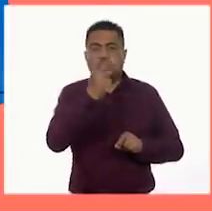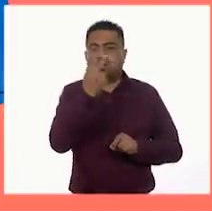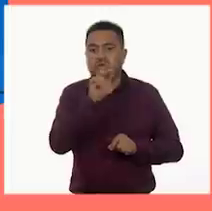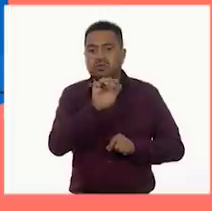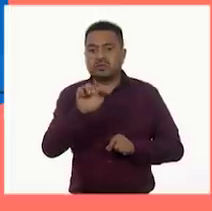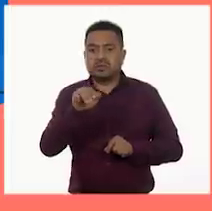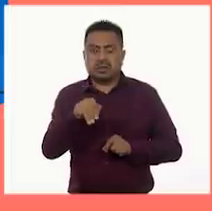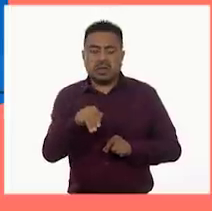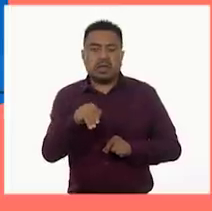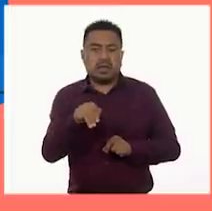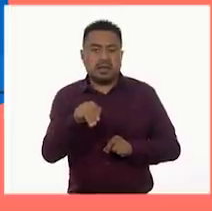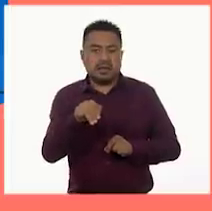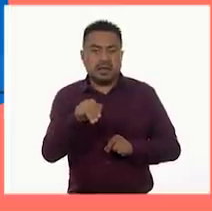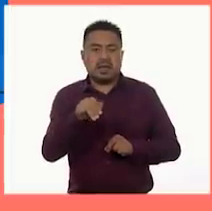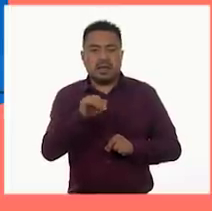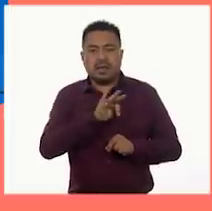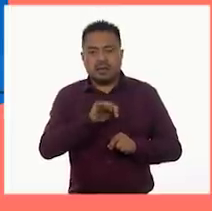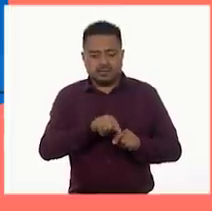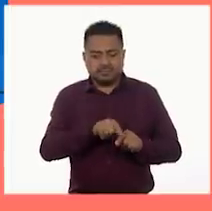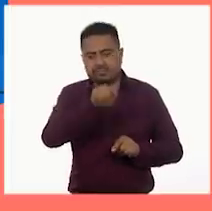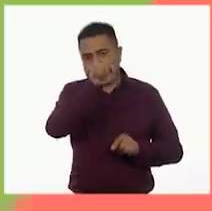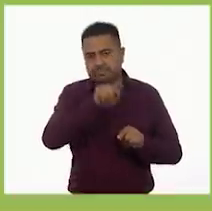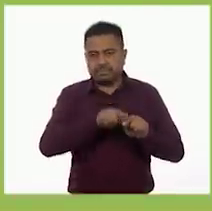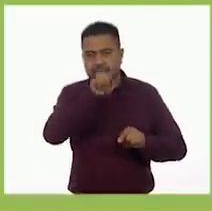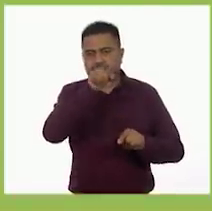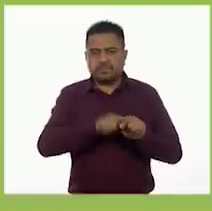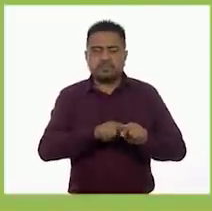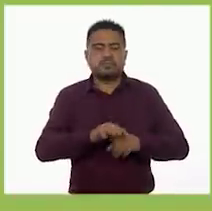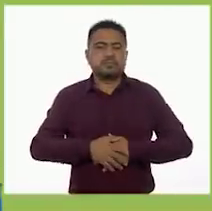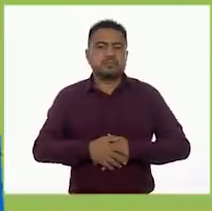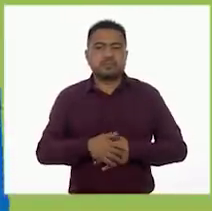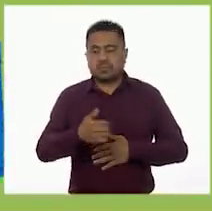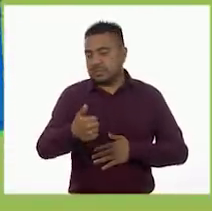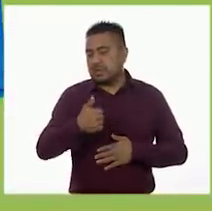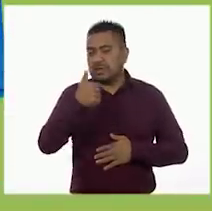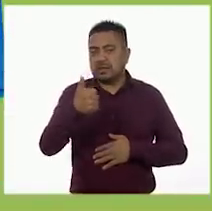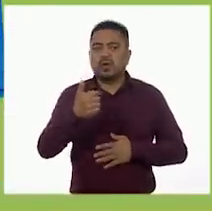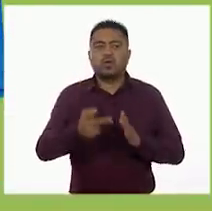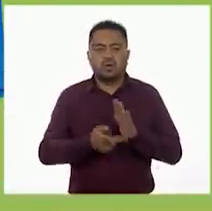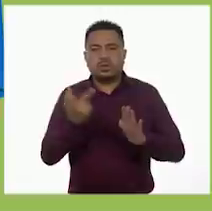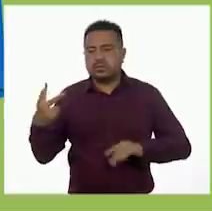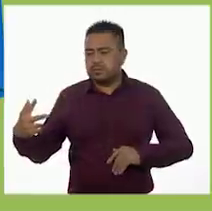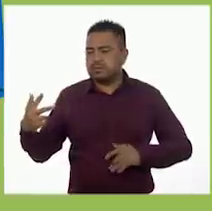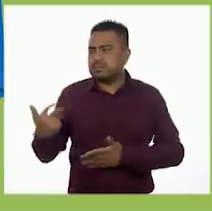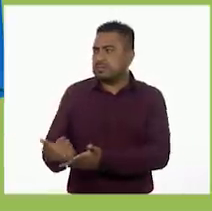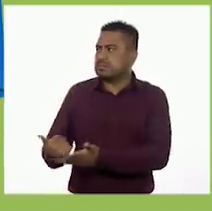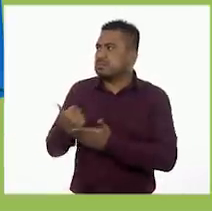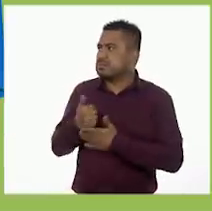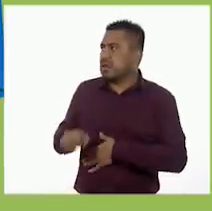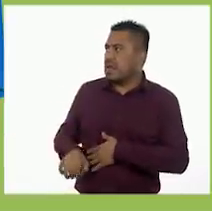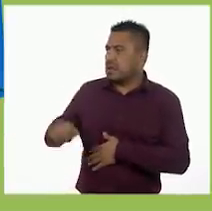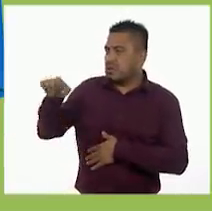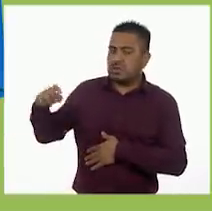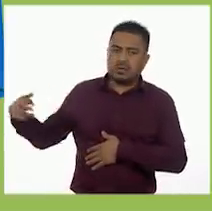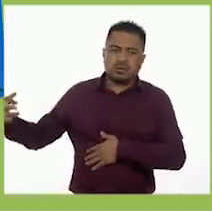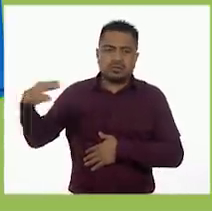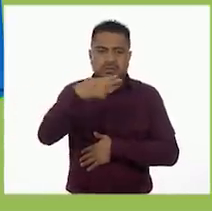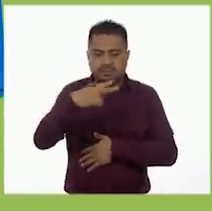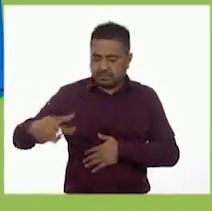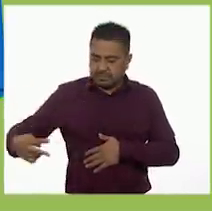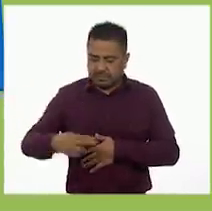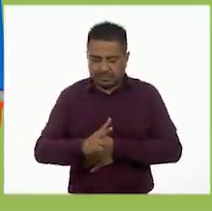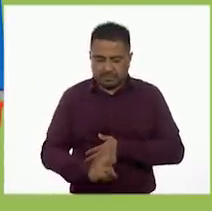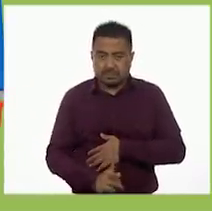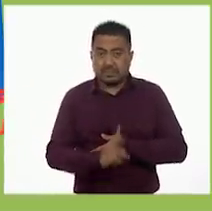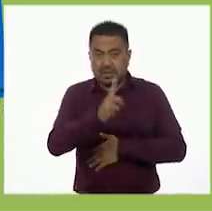2 centímetros de alto arriba y abajo. 6. Nuevamente pide ayuda a un adulto para recortar